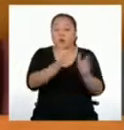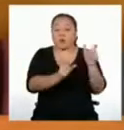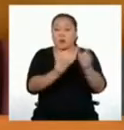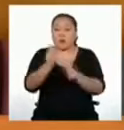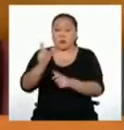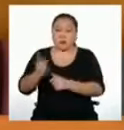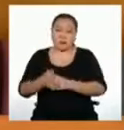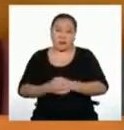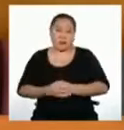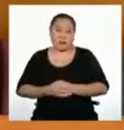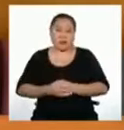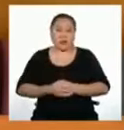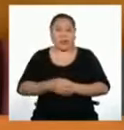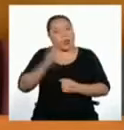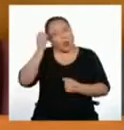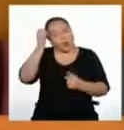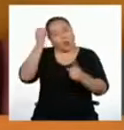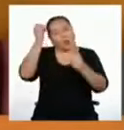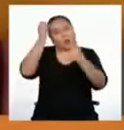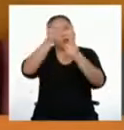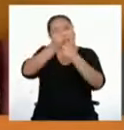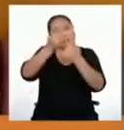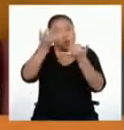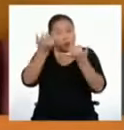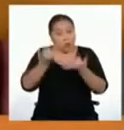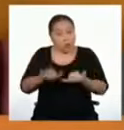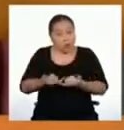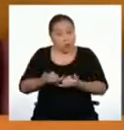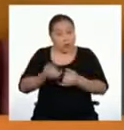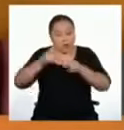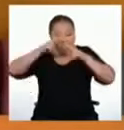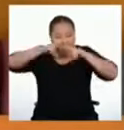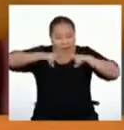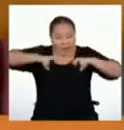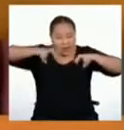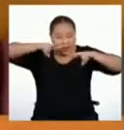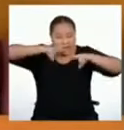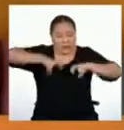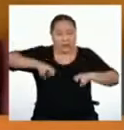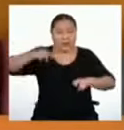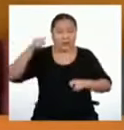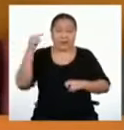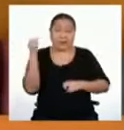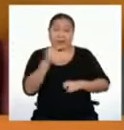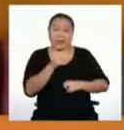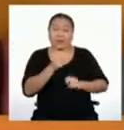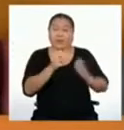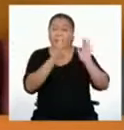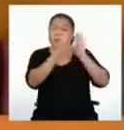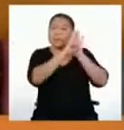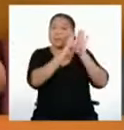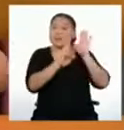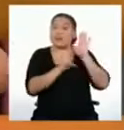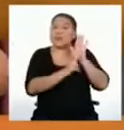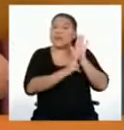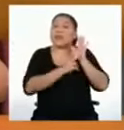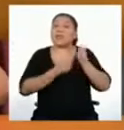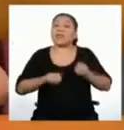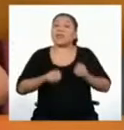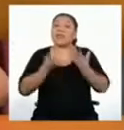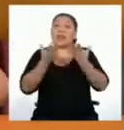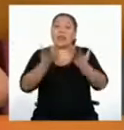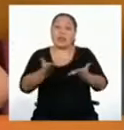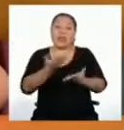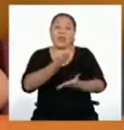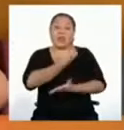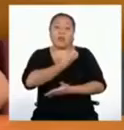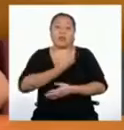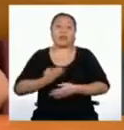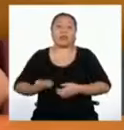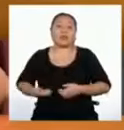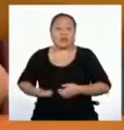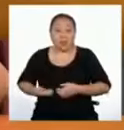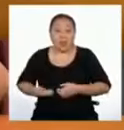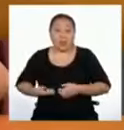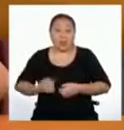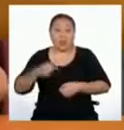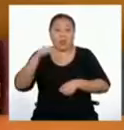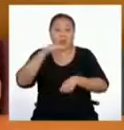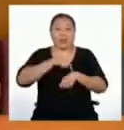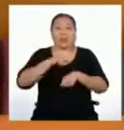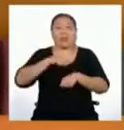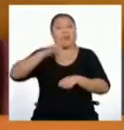para hoy será analizar si las medidas dadas por el gobierno en este estado de